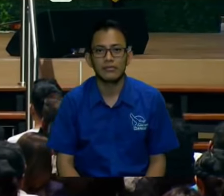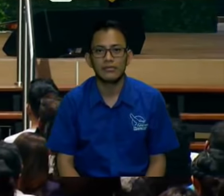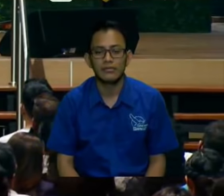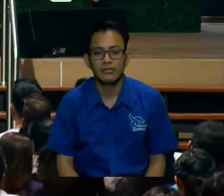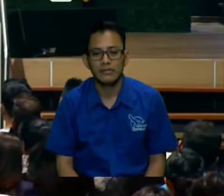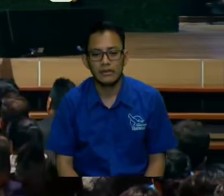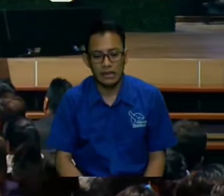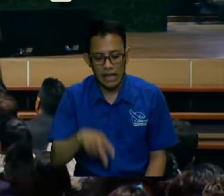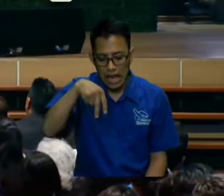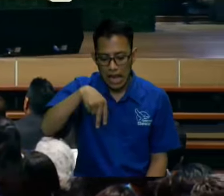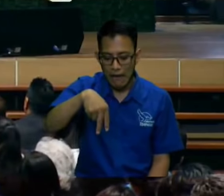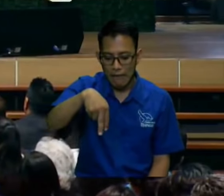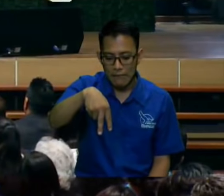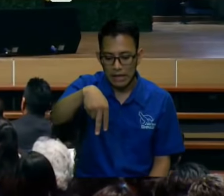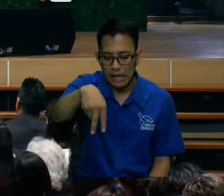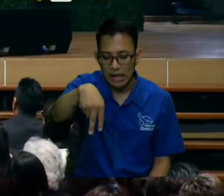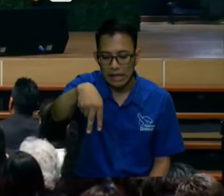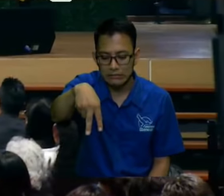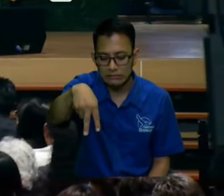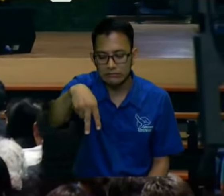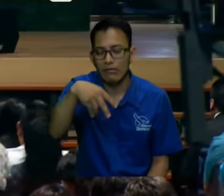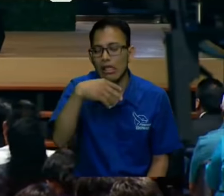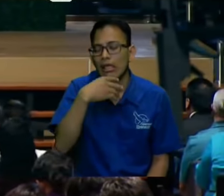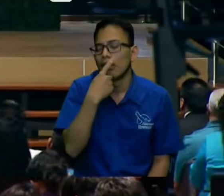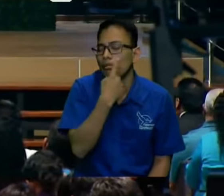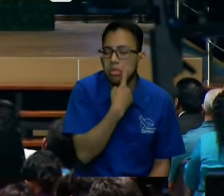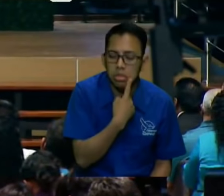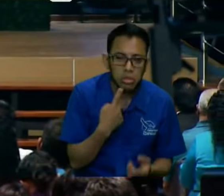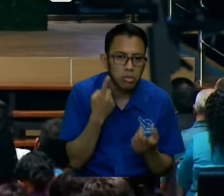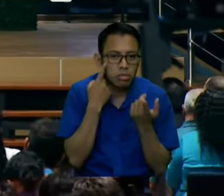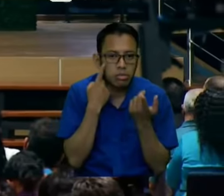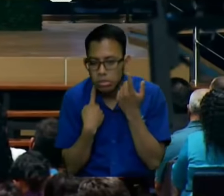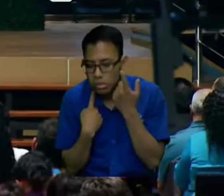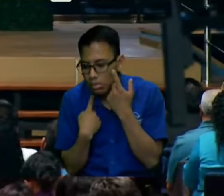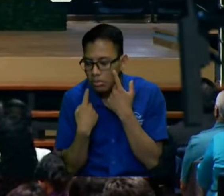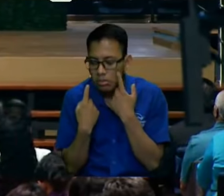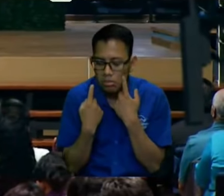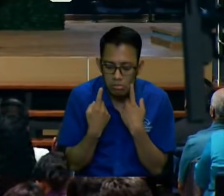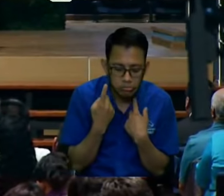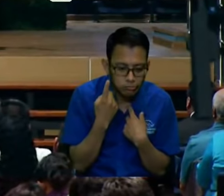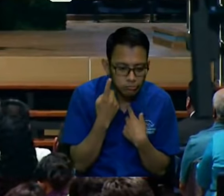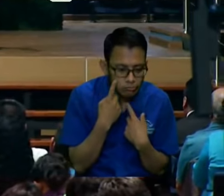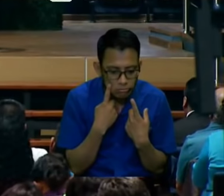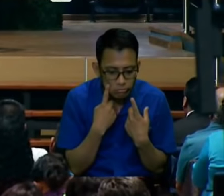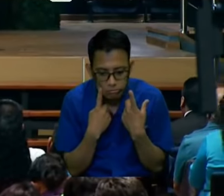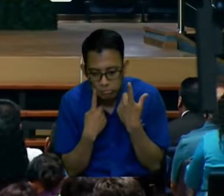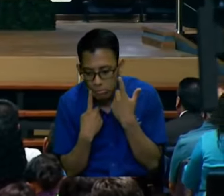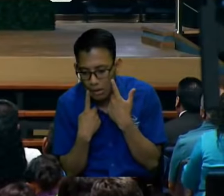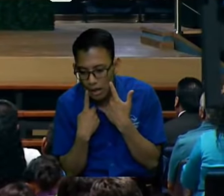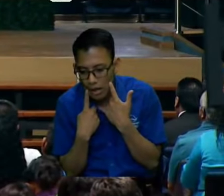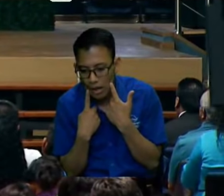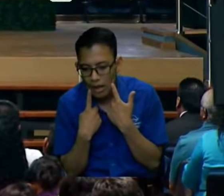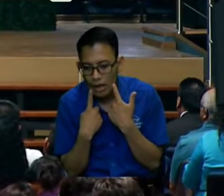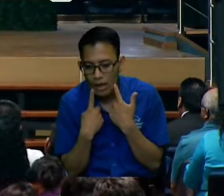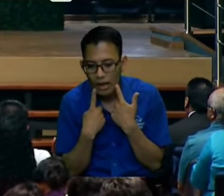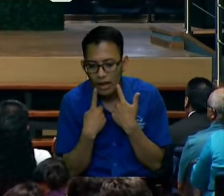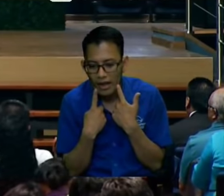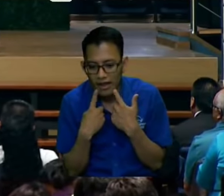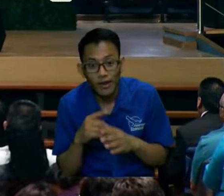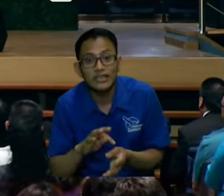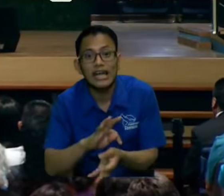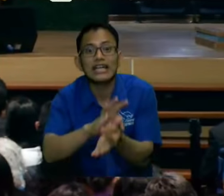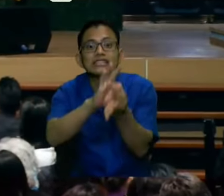Pasando por el valle de lágrimas, lo transforman en manantiales de agua.